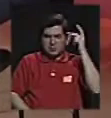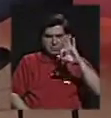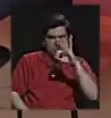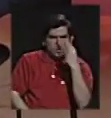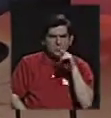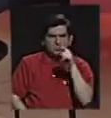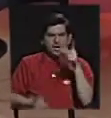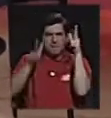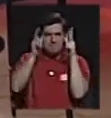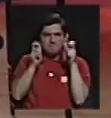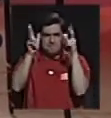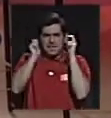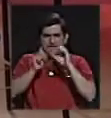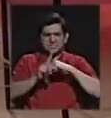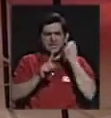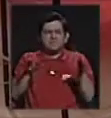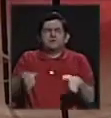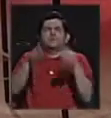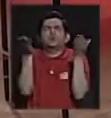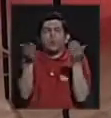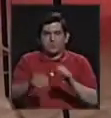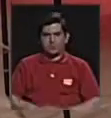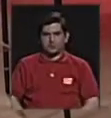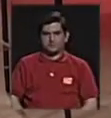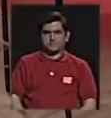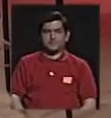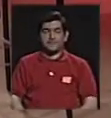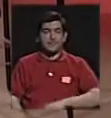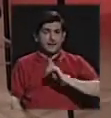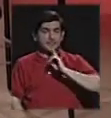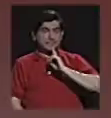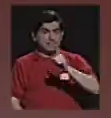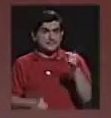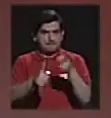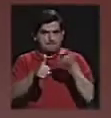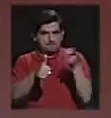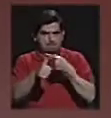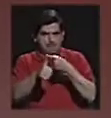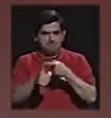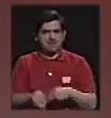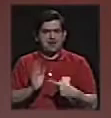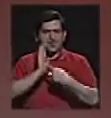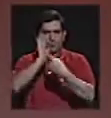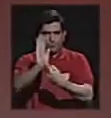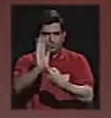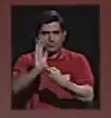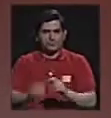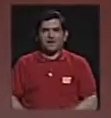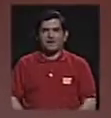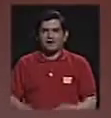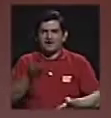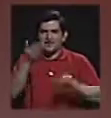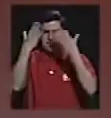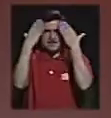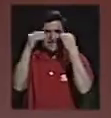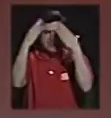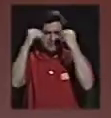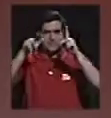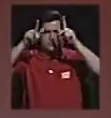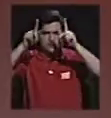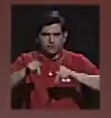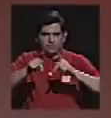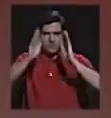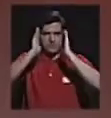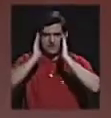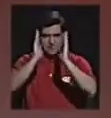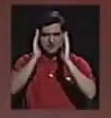perciben ese panorama? Digamos que lo primero que habría que señalar para información de quienes nos